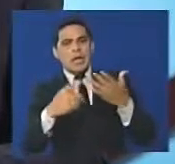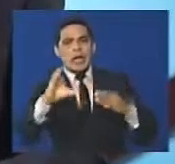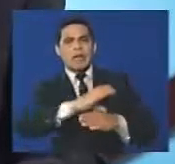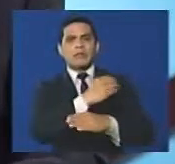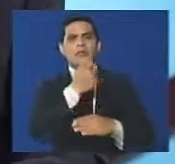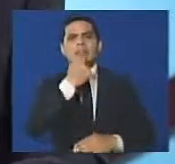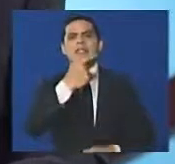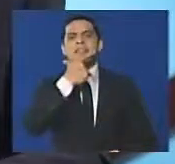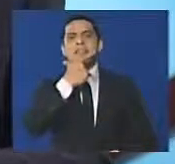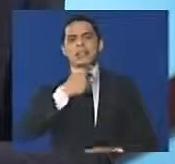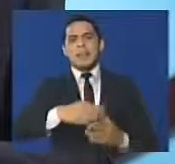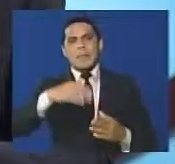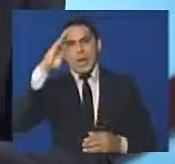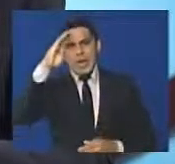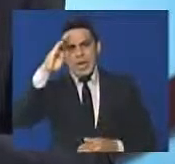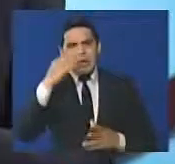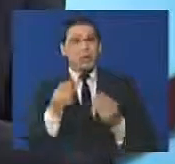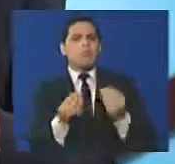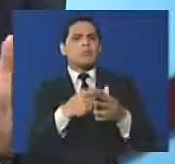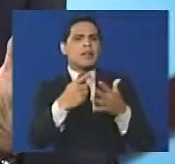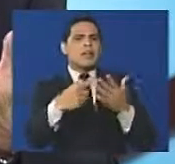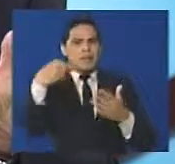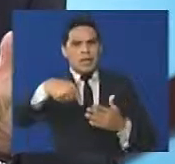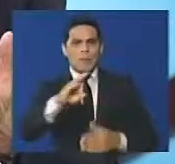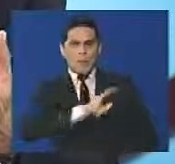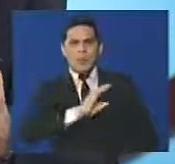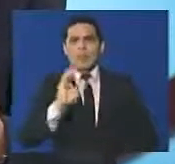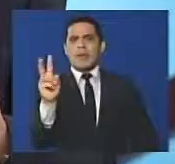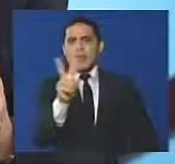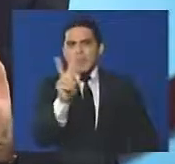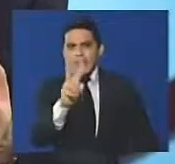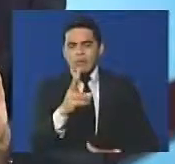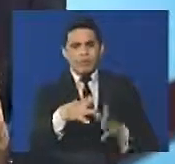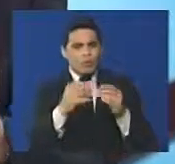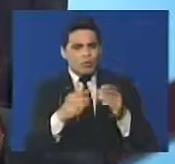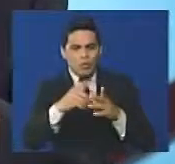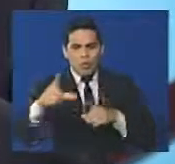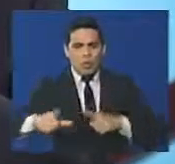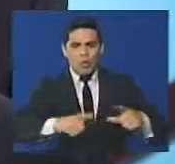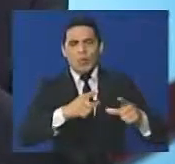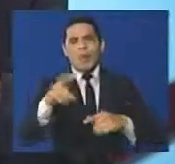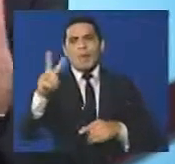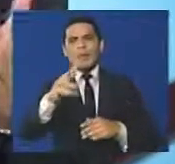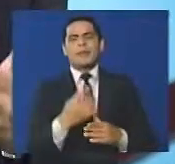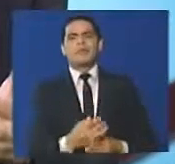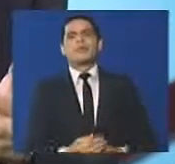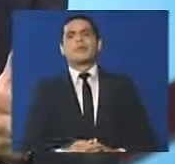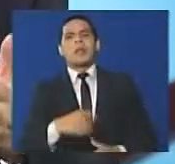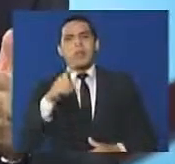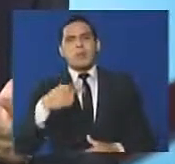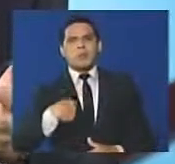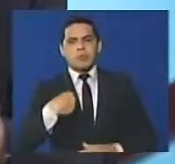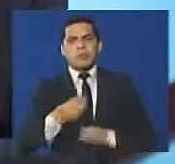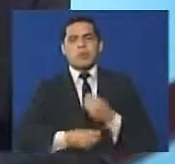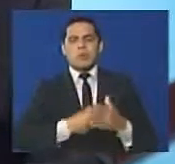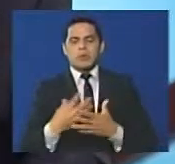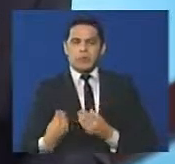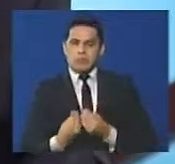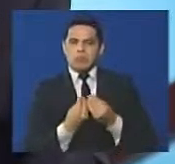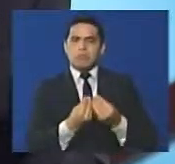Marina, y con música de toda parte de Venezuela, como un medley, una